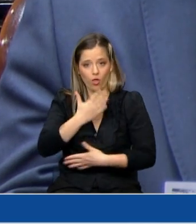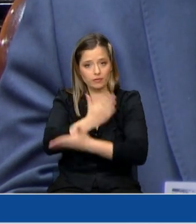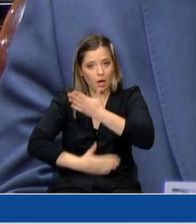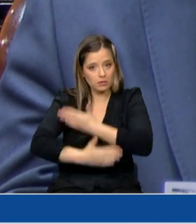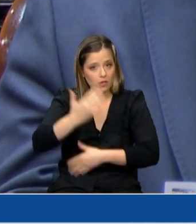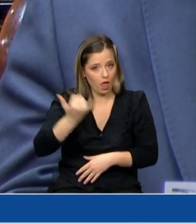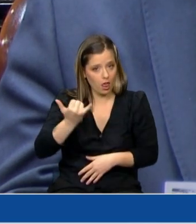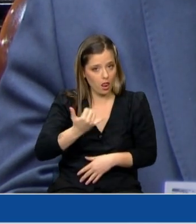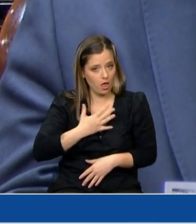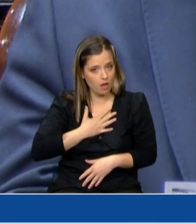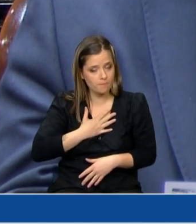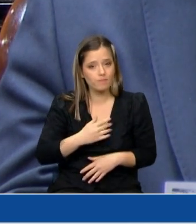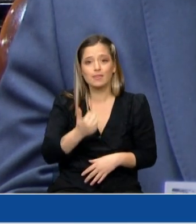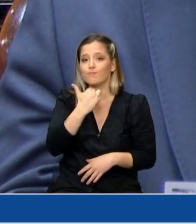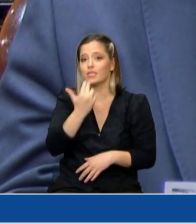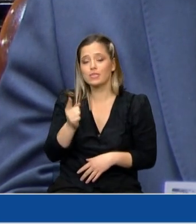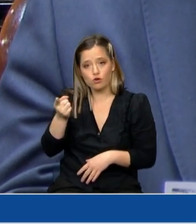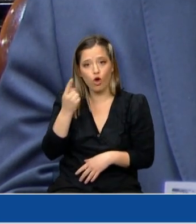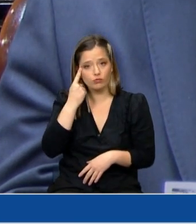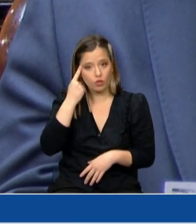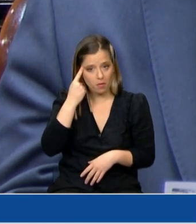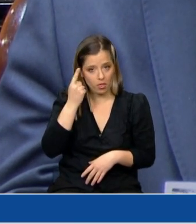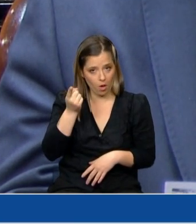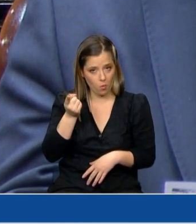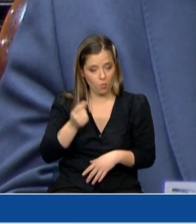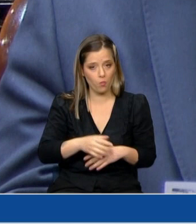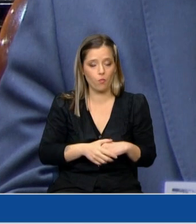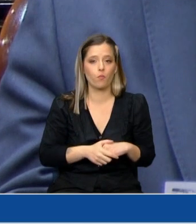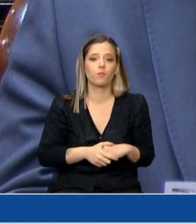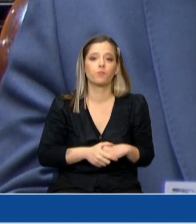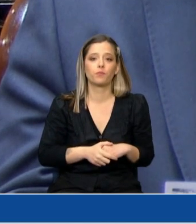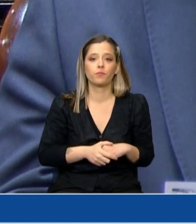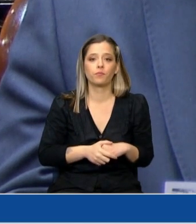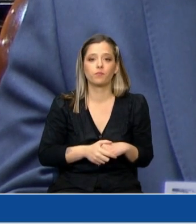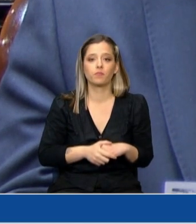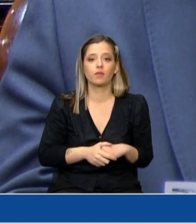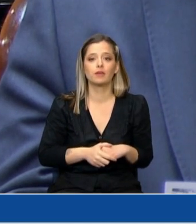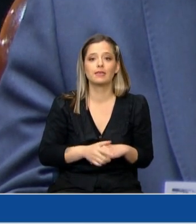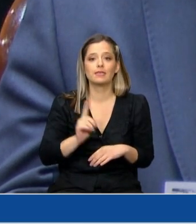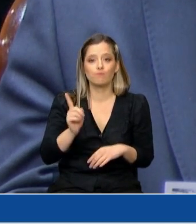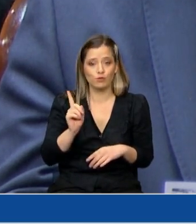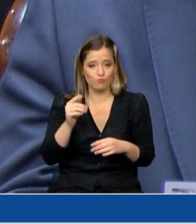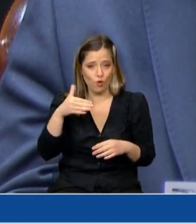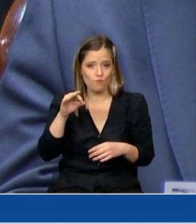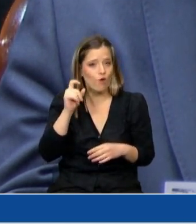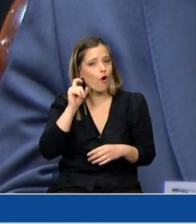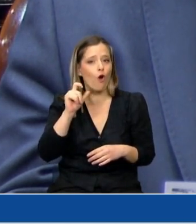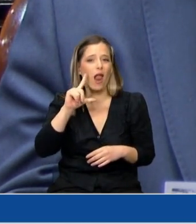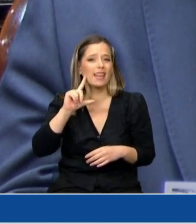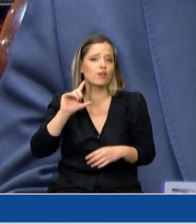discapacidad, un hijo que tiene síndrome de Down y que es mogólico,